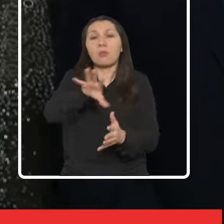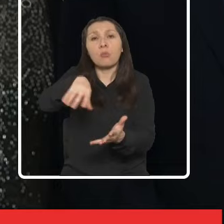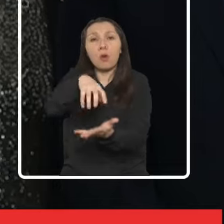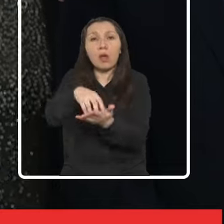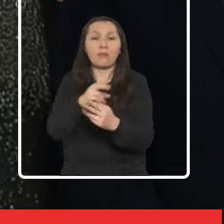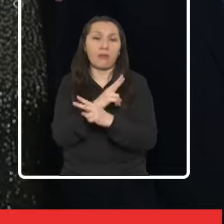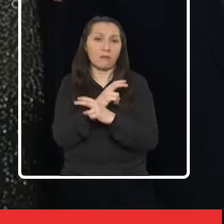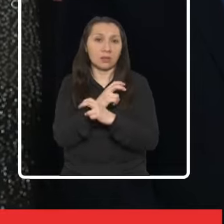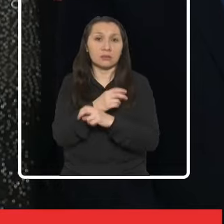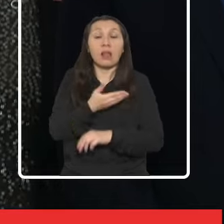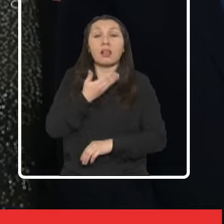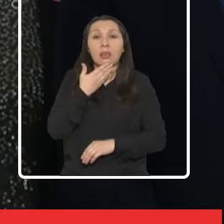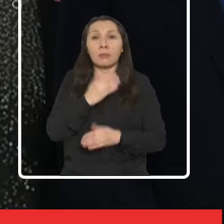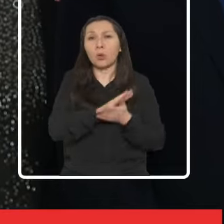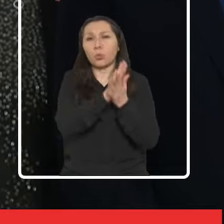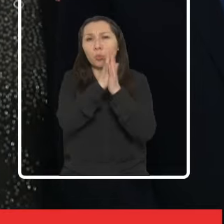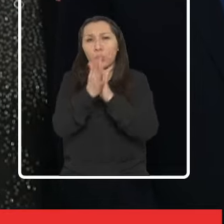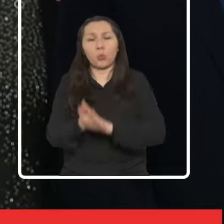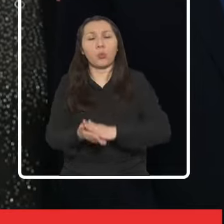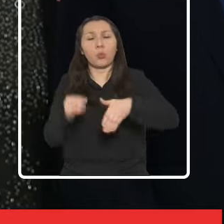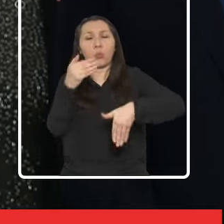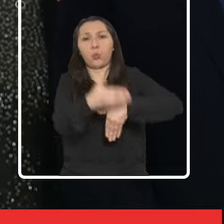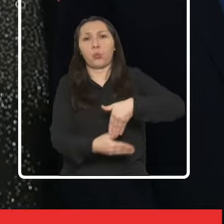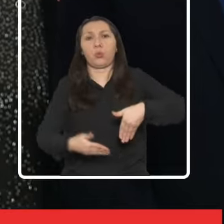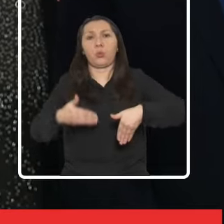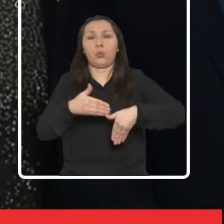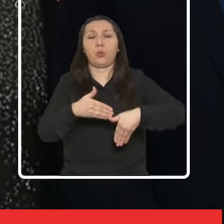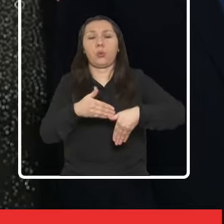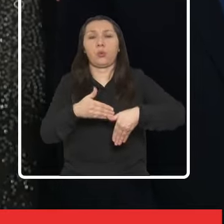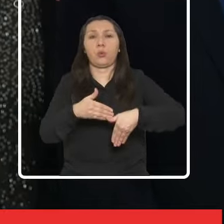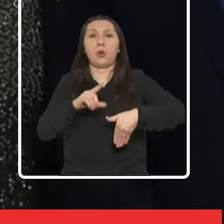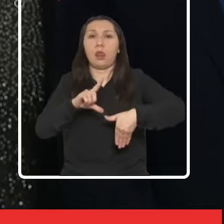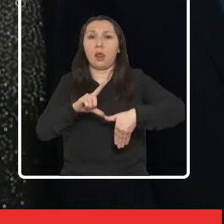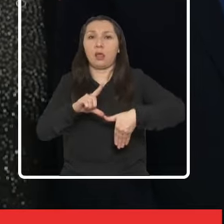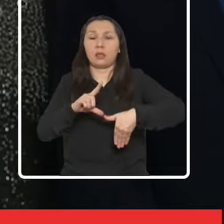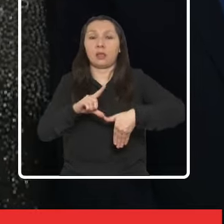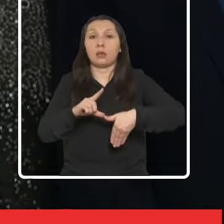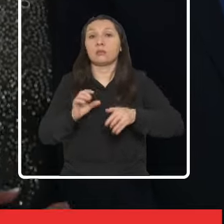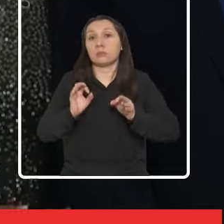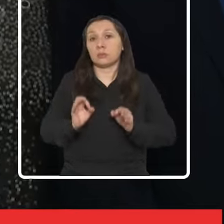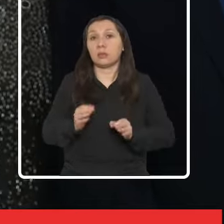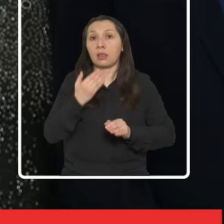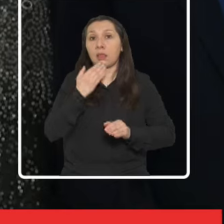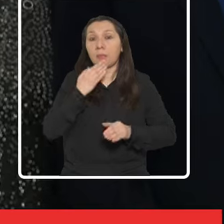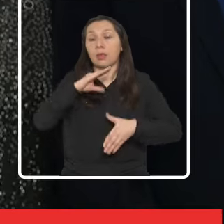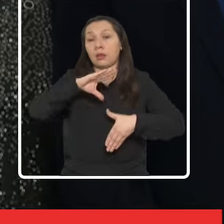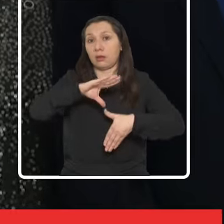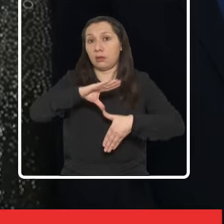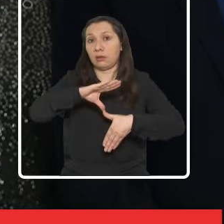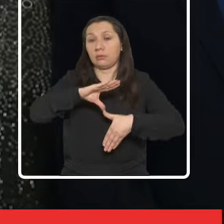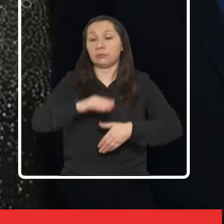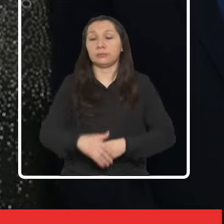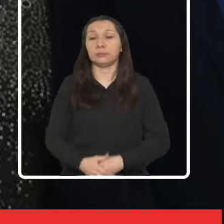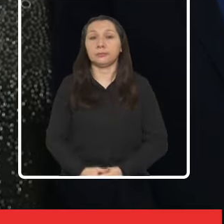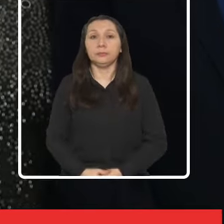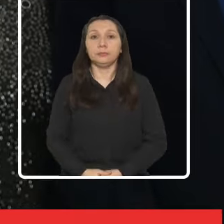pueblo venezolano y también de toda la región de América Latina y, por cierto, también América del Norte.